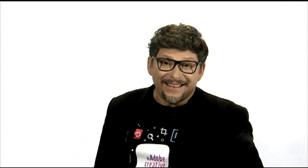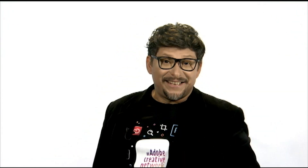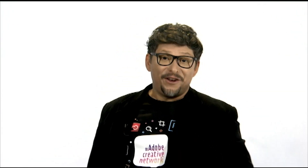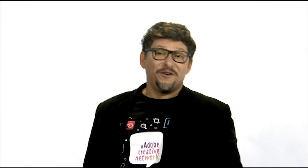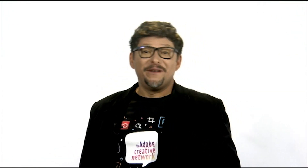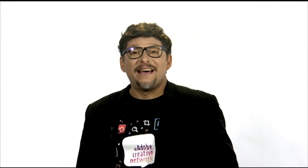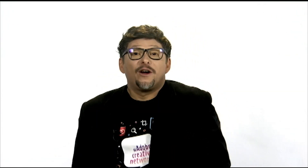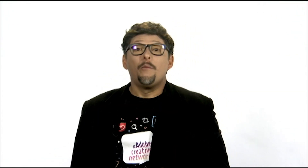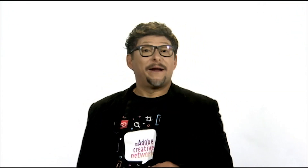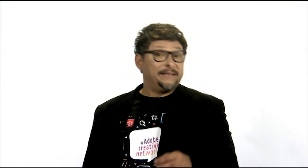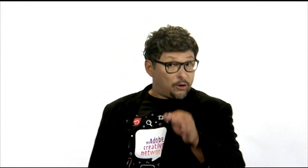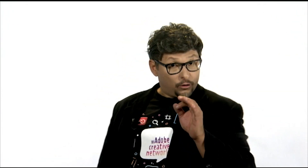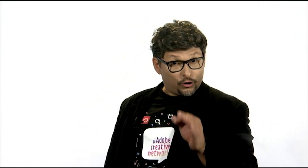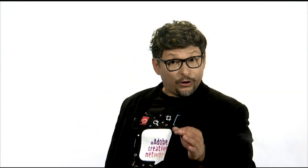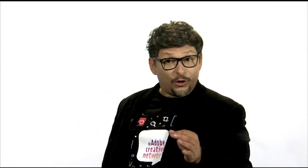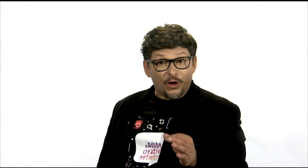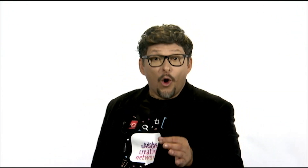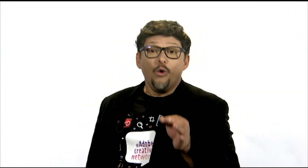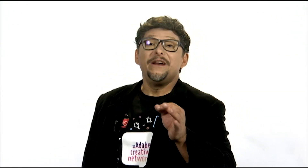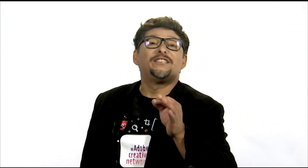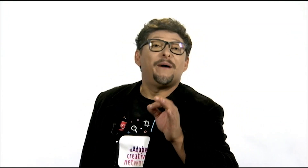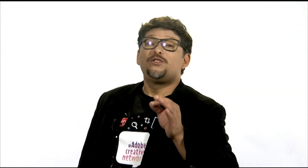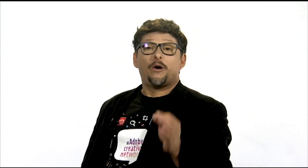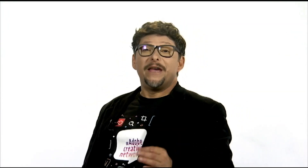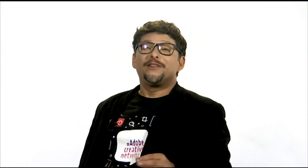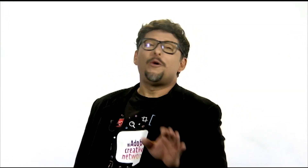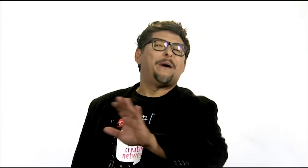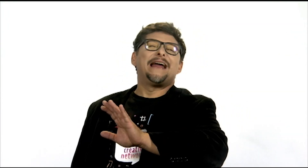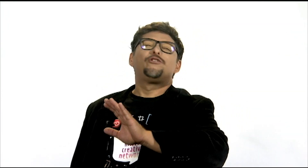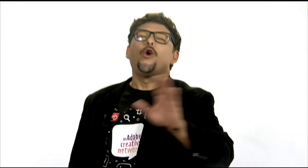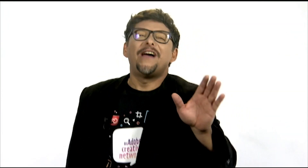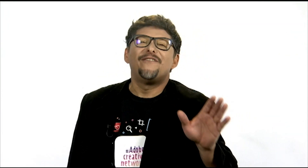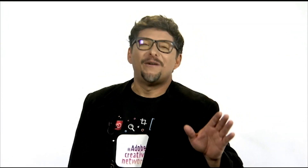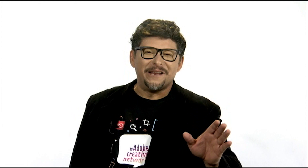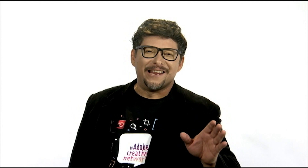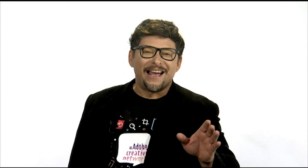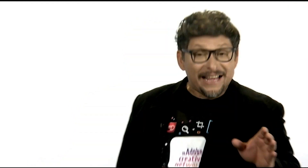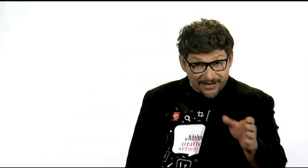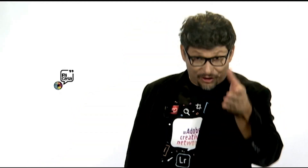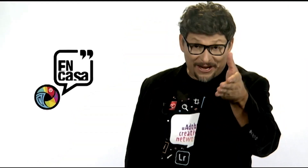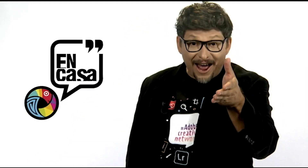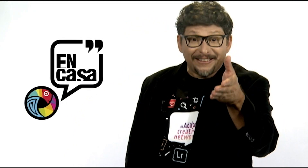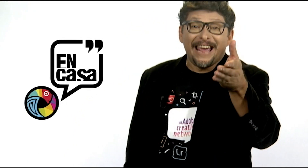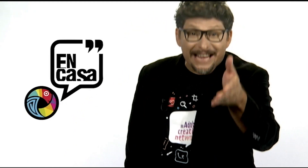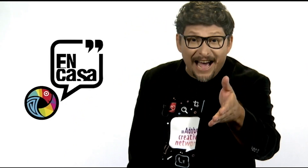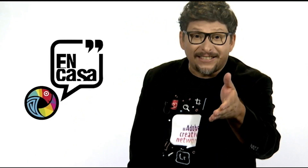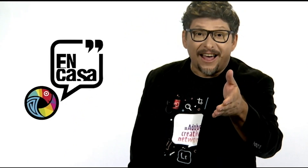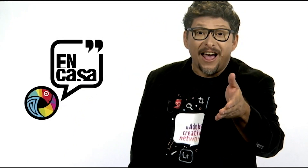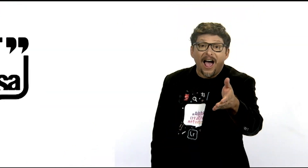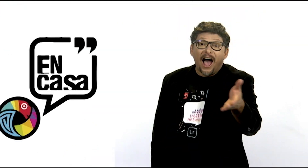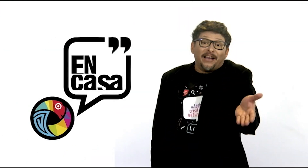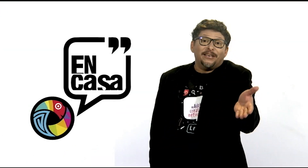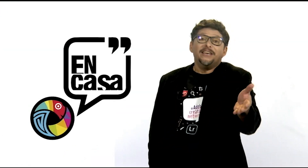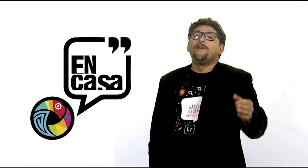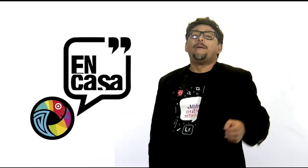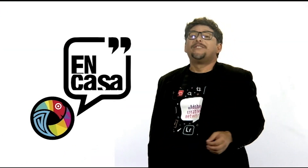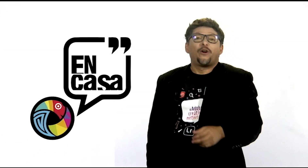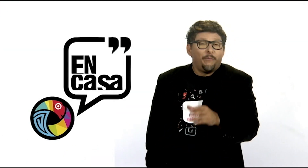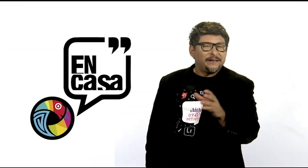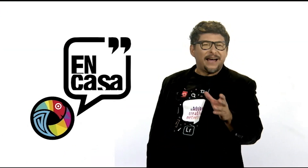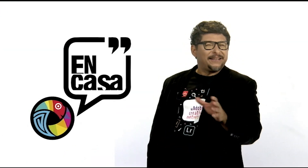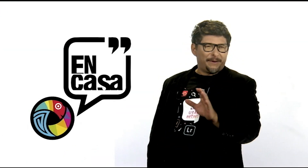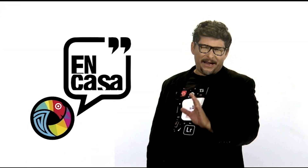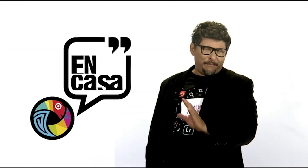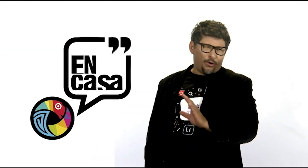Hola, les quiero invitar a compartir con nosotros un espacio abierto para toda la familia, CINART en casa. Aquí